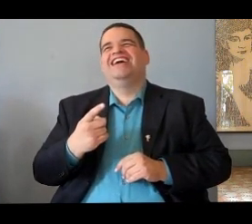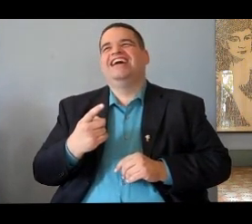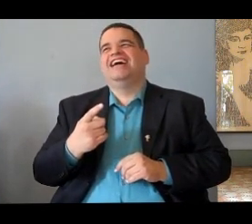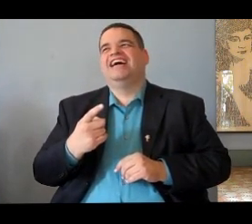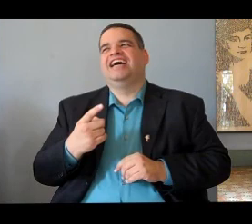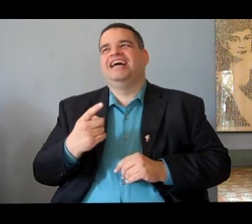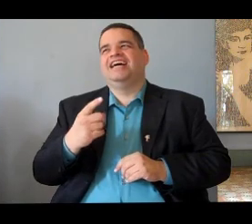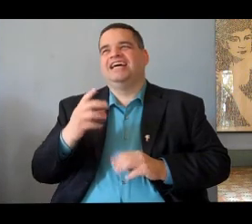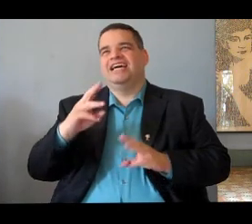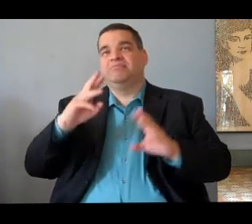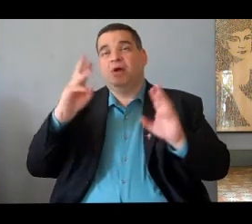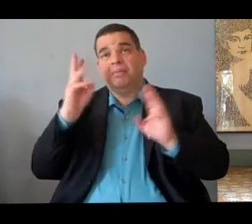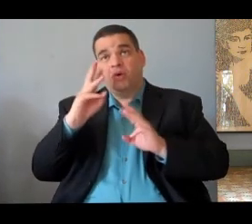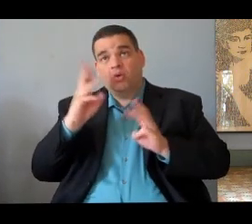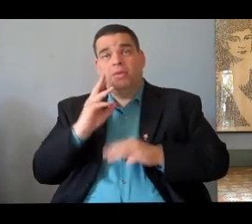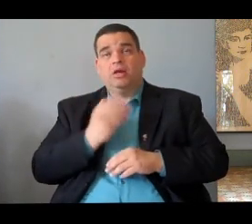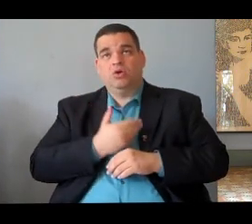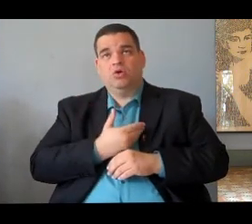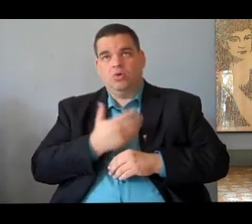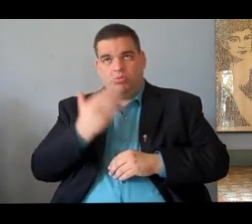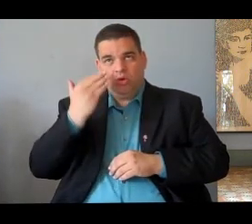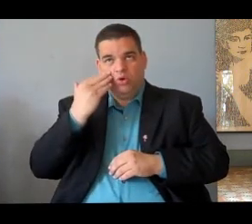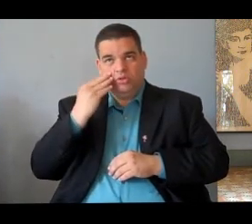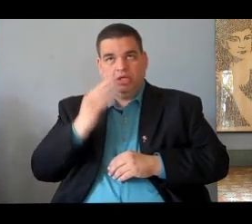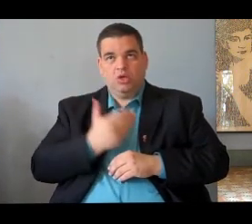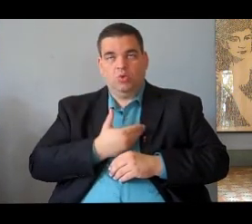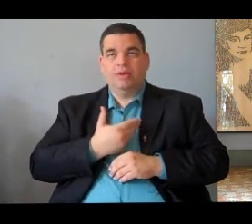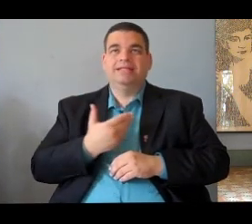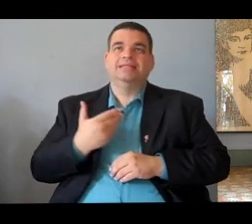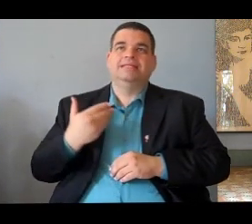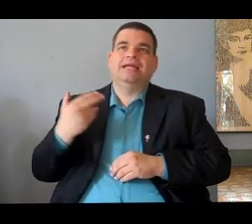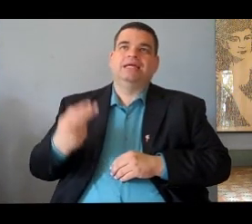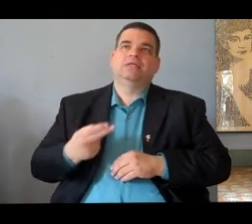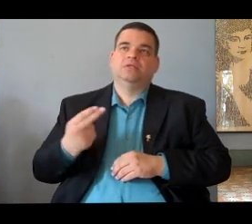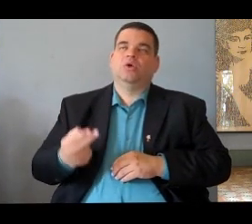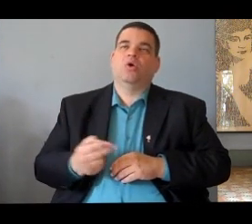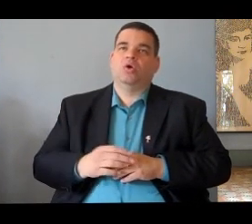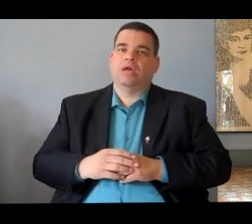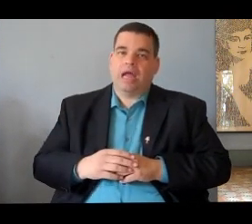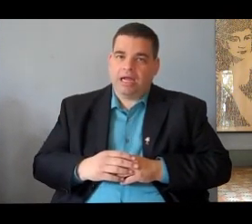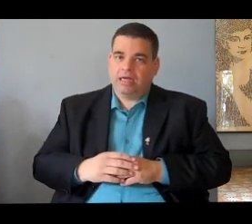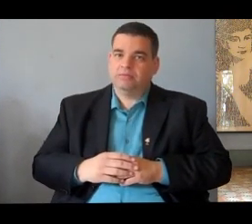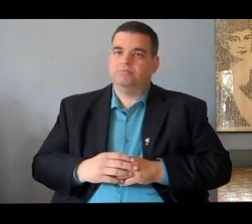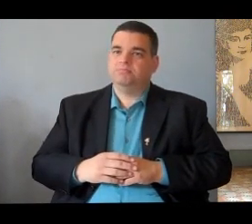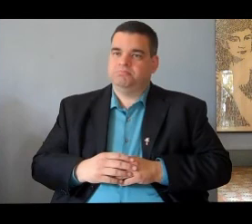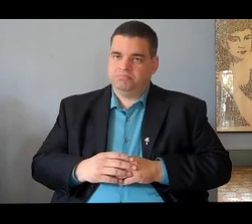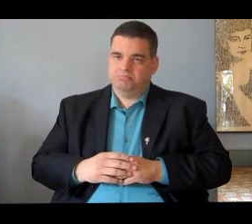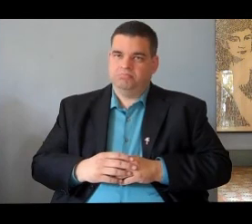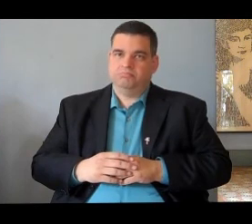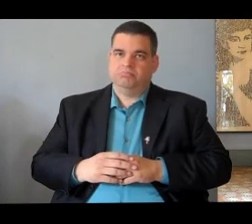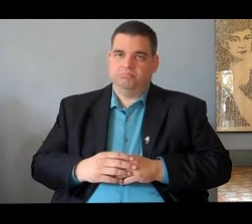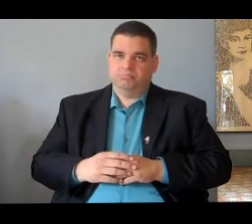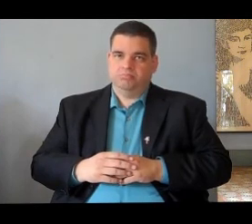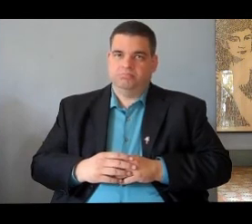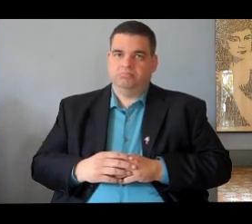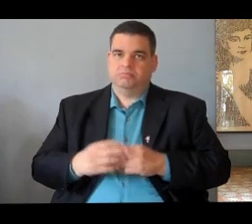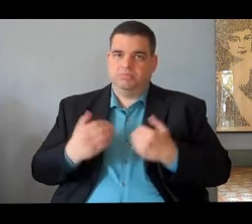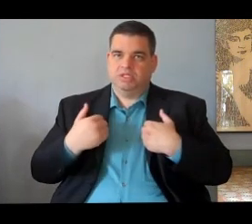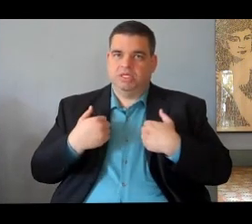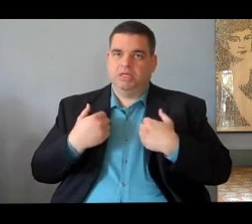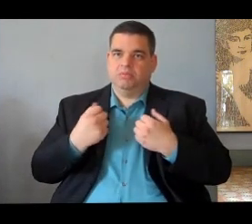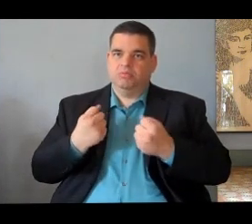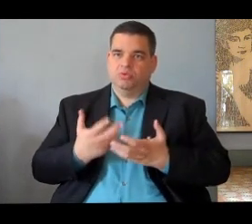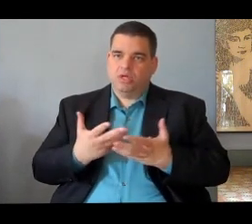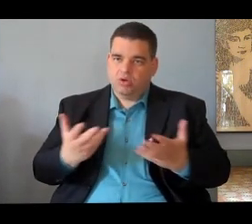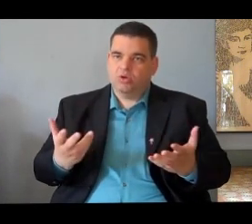Gente, vamos a preocuparnos por conocer nuestra historia. Nuestra historia tiene muchas perdientes, muchos aspectos. La